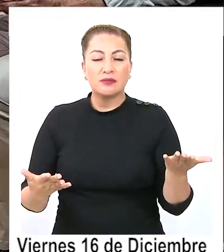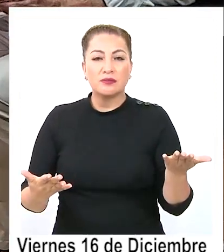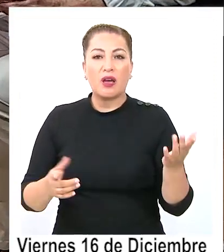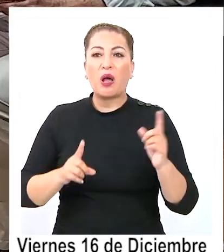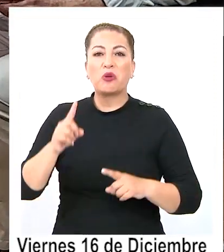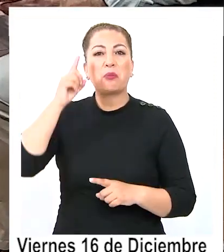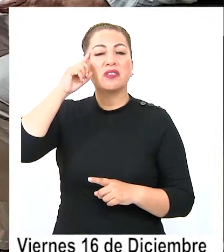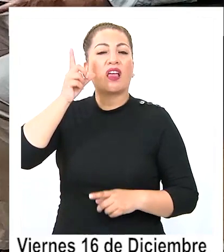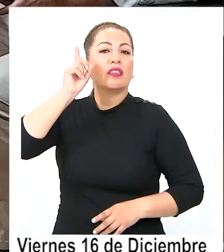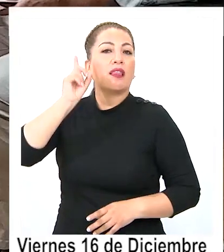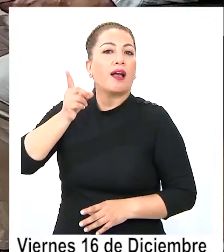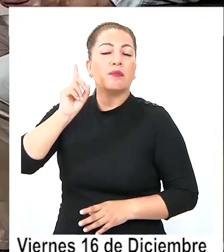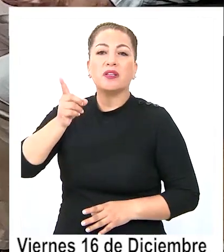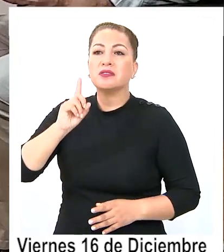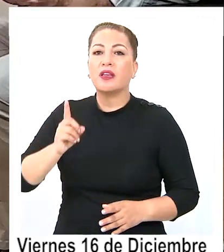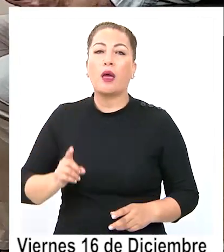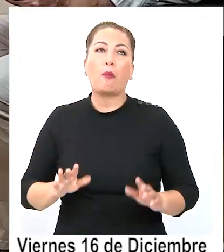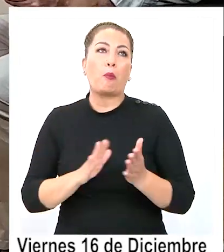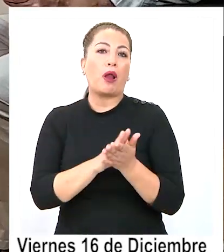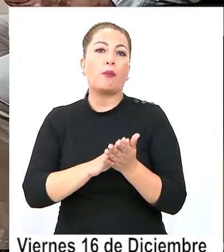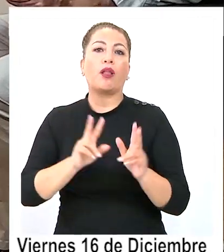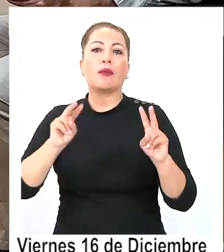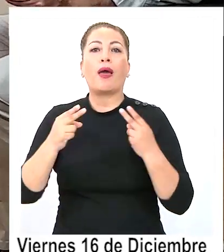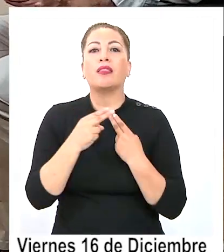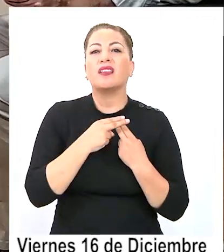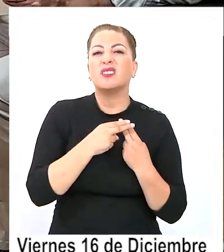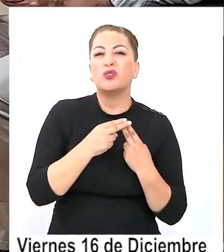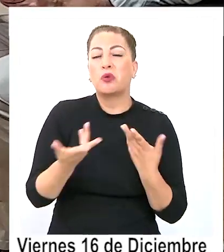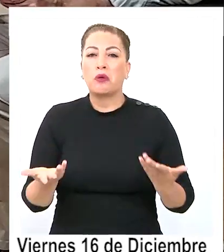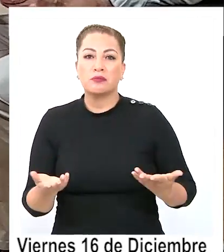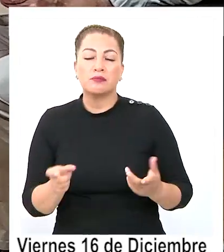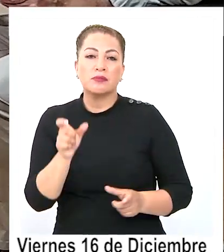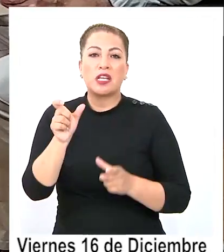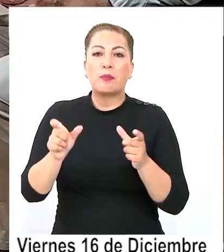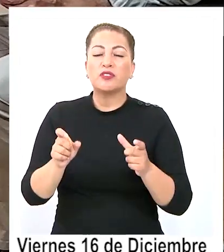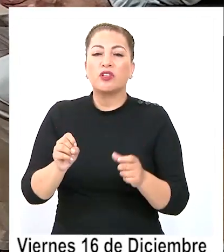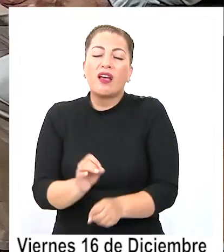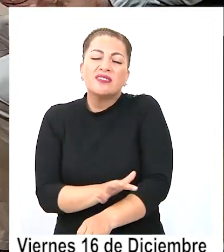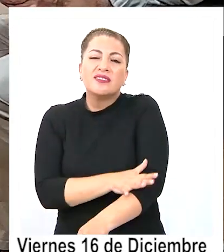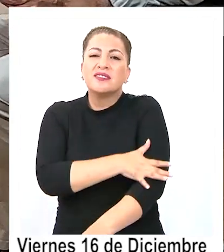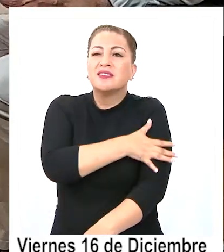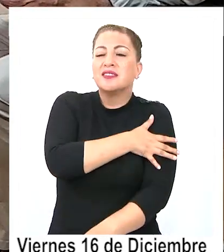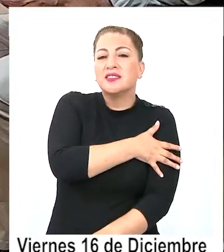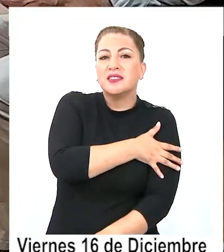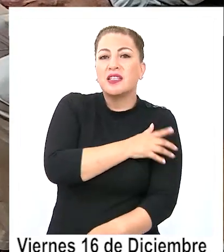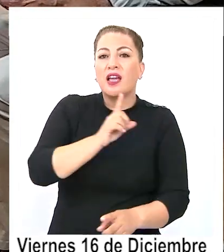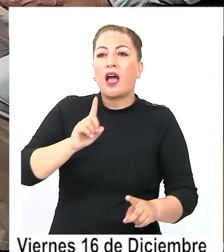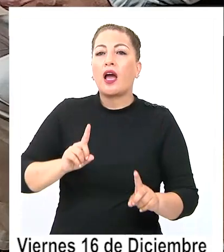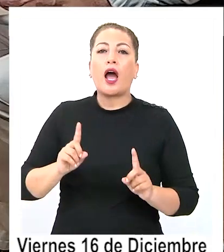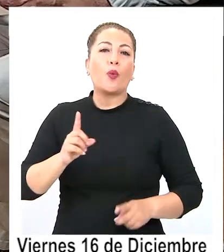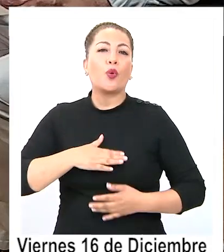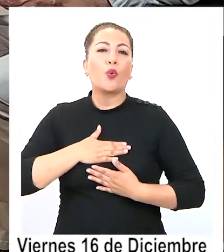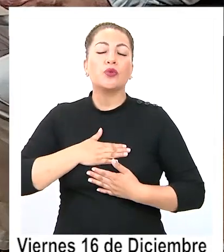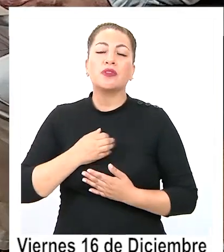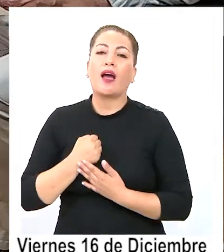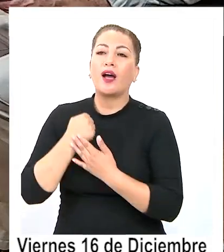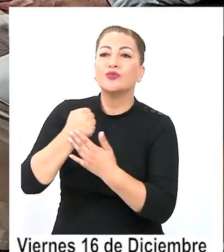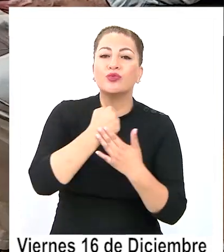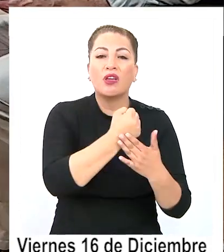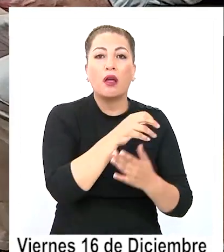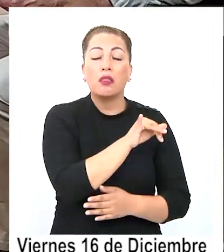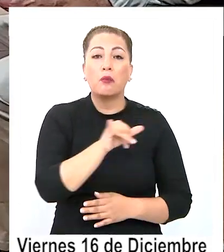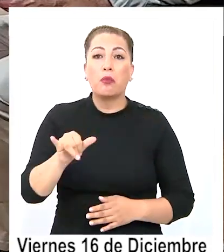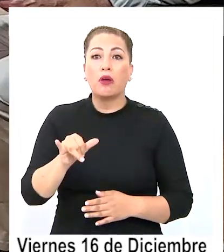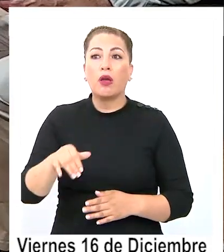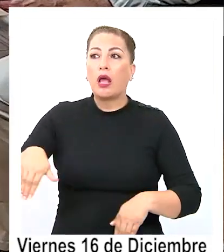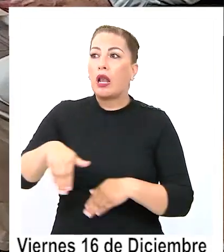mucho de discapacidad con el motivo de la Teletón, ¿cierto? La gente se sensibiliza, surge la solidaridad, en fin. Pero después, por